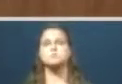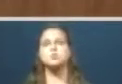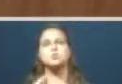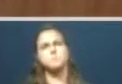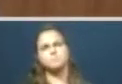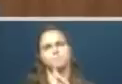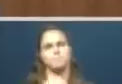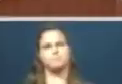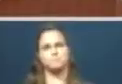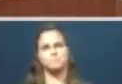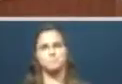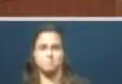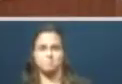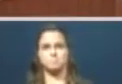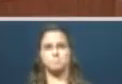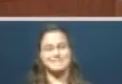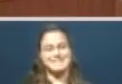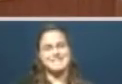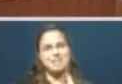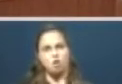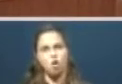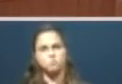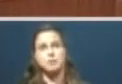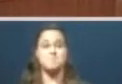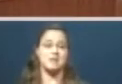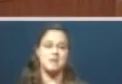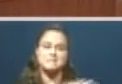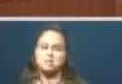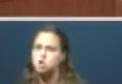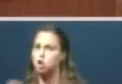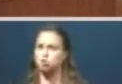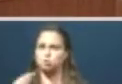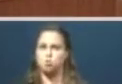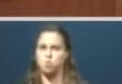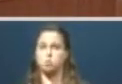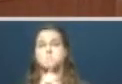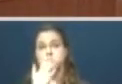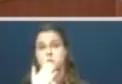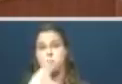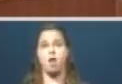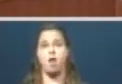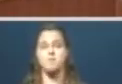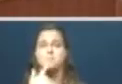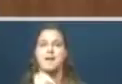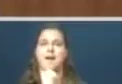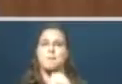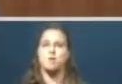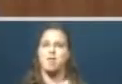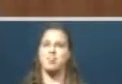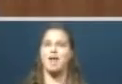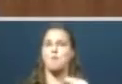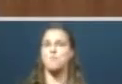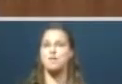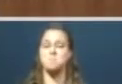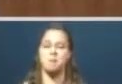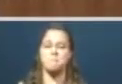continuaremos potenciando la incorporación de las nuevas tecnologías al resto de sectores productivos como lo estamos haciendo por ejemplo en apoyo a la modernización de nuestros pequeños